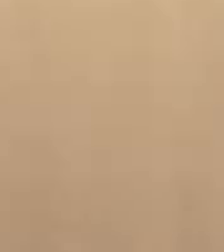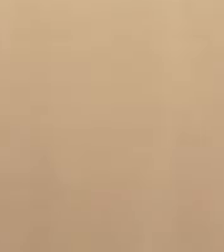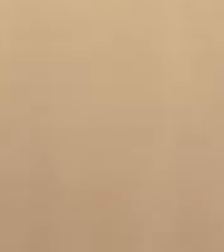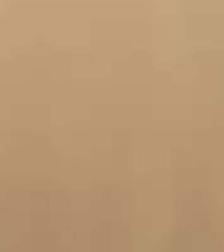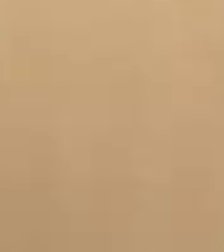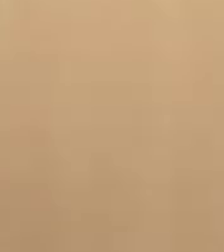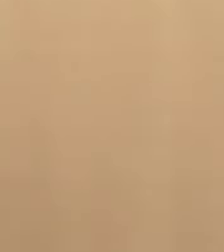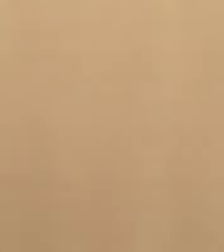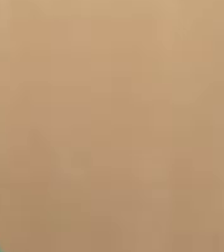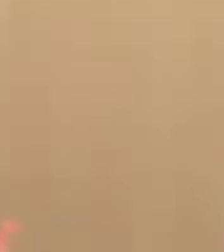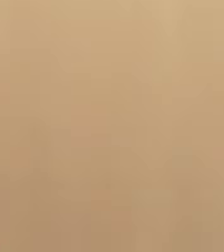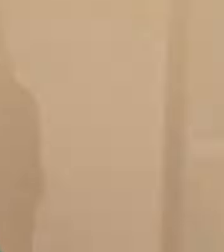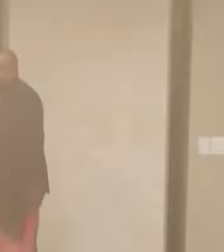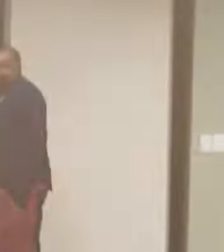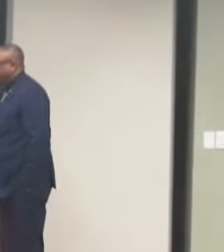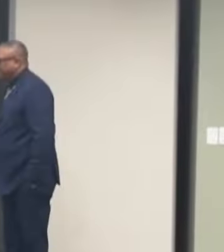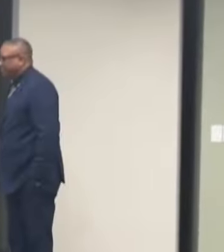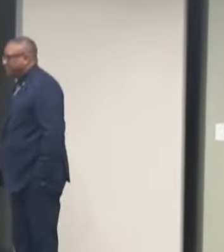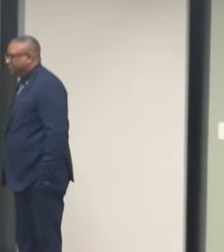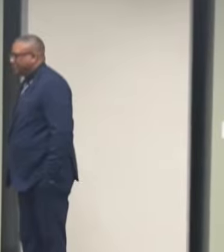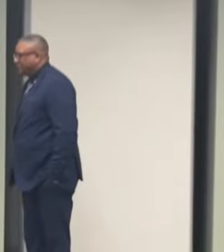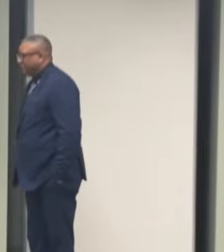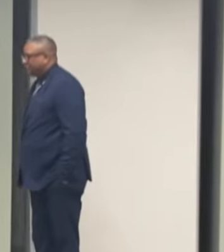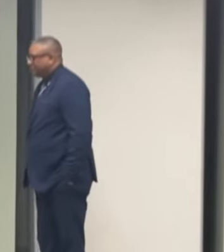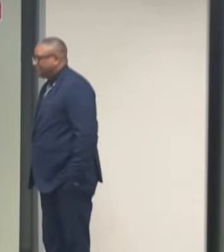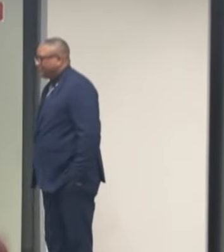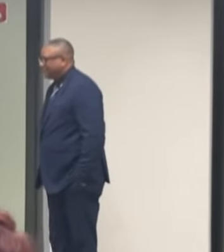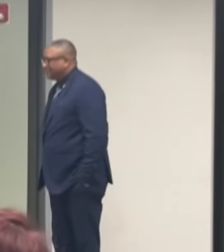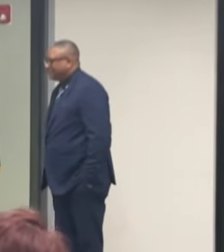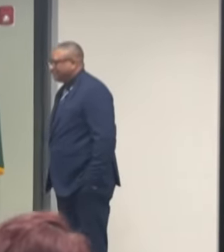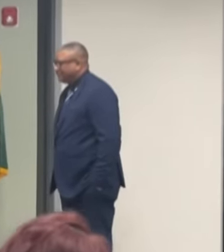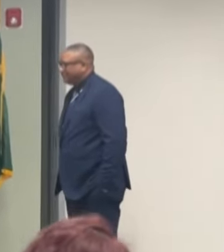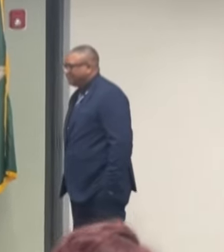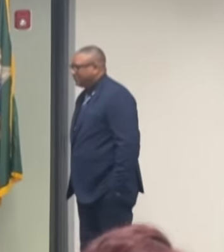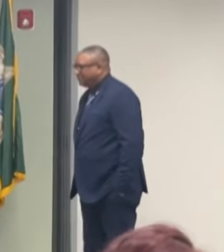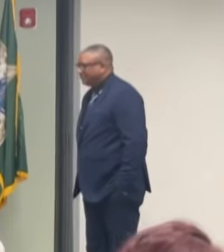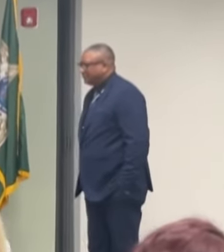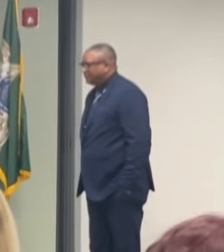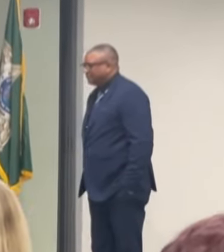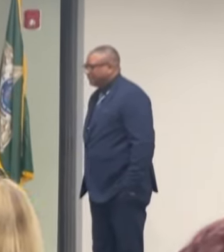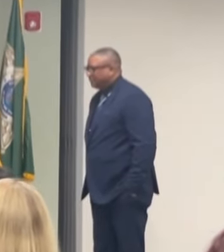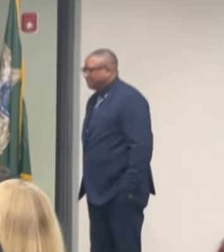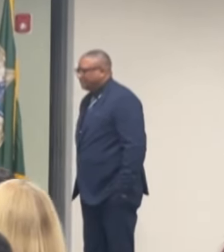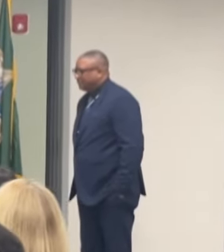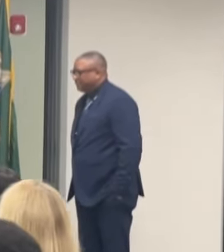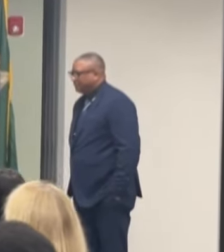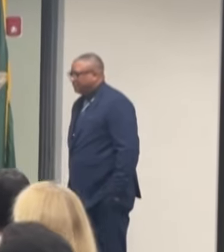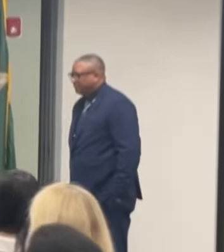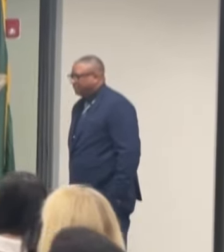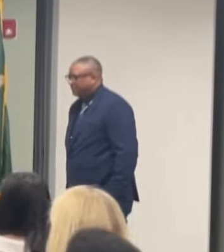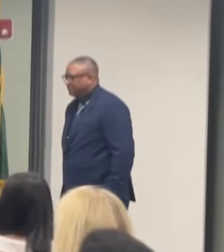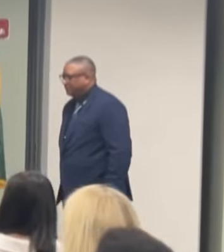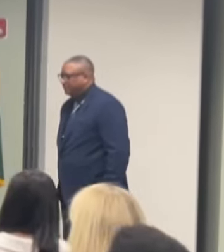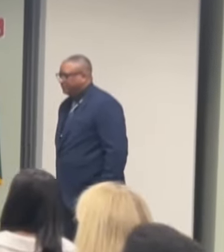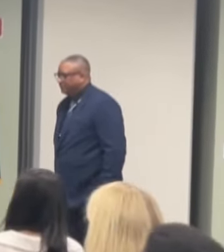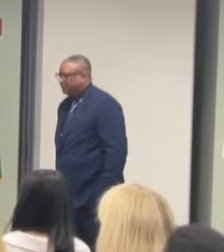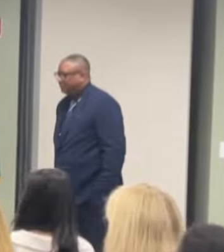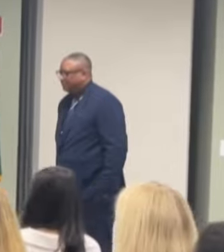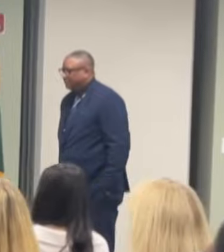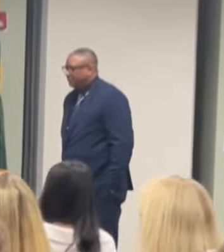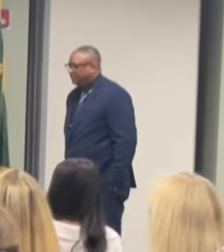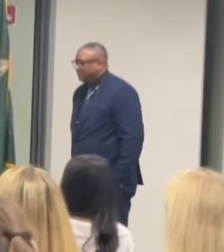familia nuestra casa Se sigue llenando nuevos empleados juramentaron para trabajar en nuestra agencia